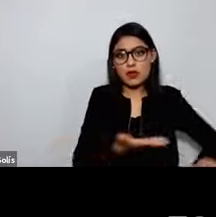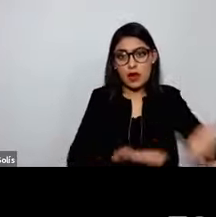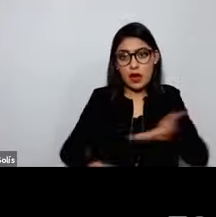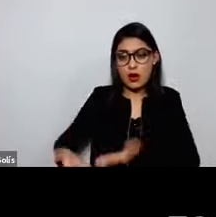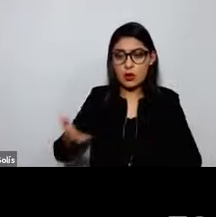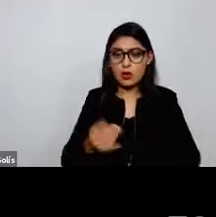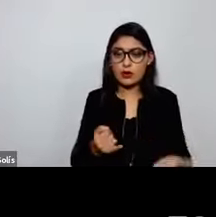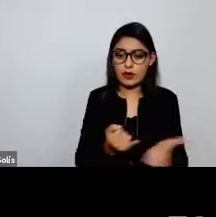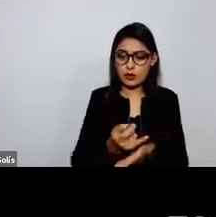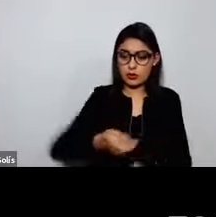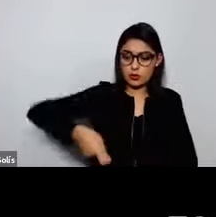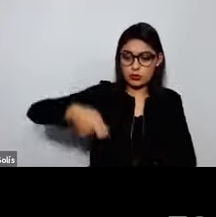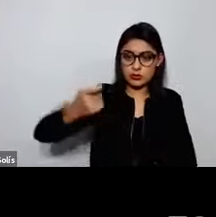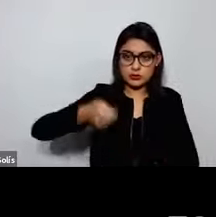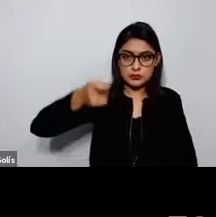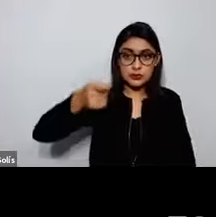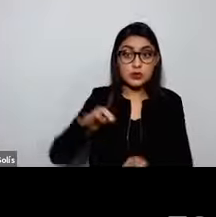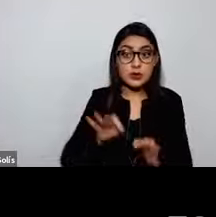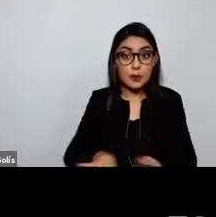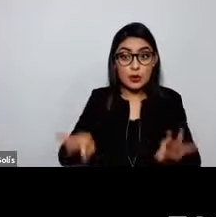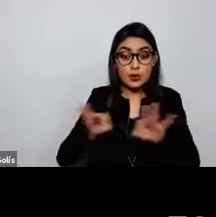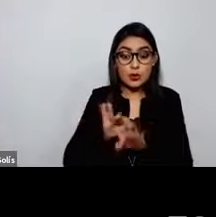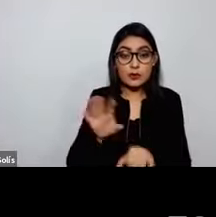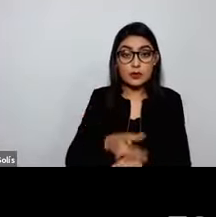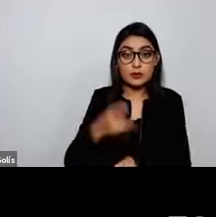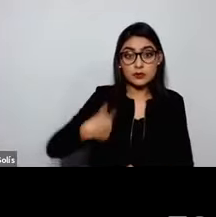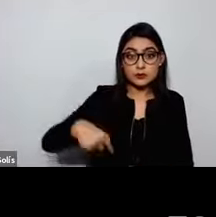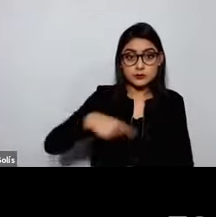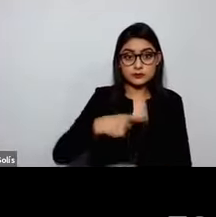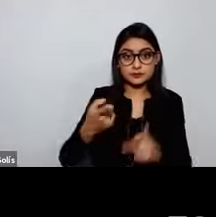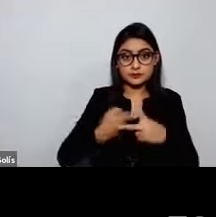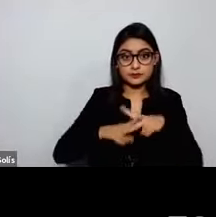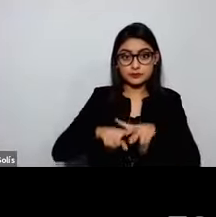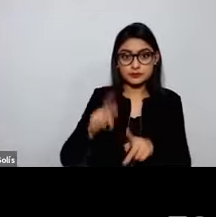porque entonces empezamos a tener ya criterios